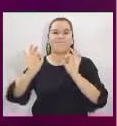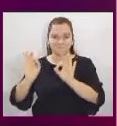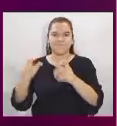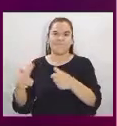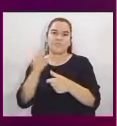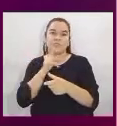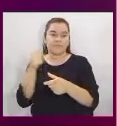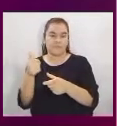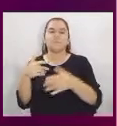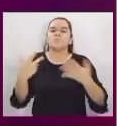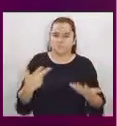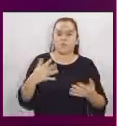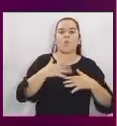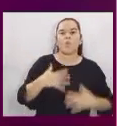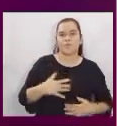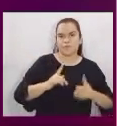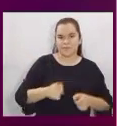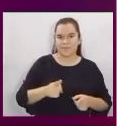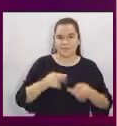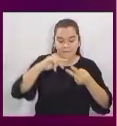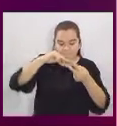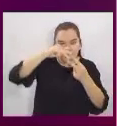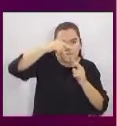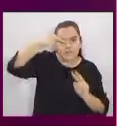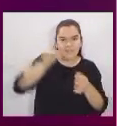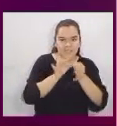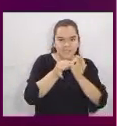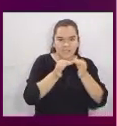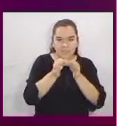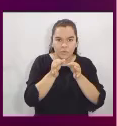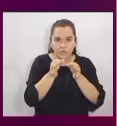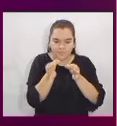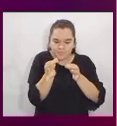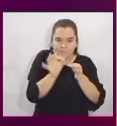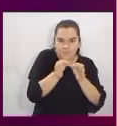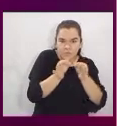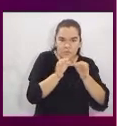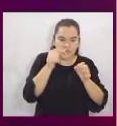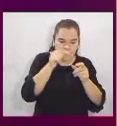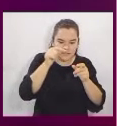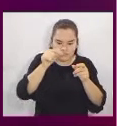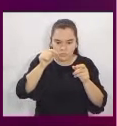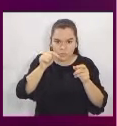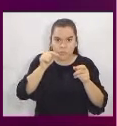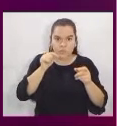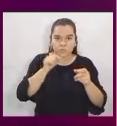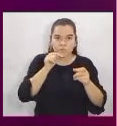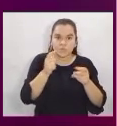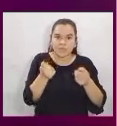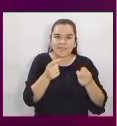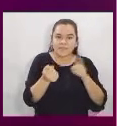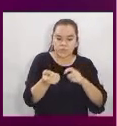una molécula que es una proteína determinada. Y estas proteínas tienen una función bien